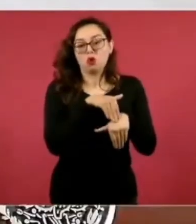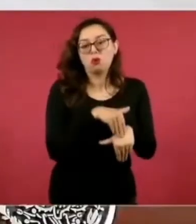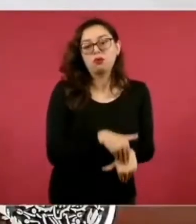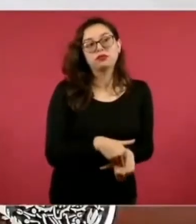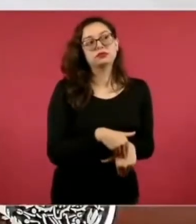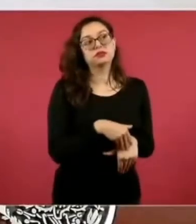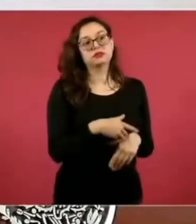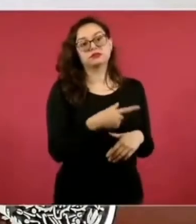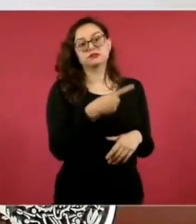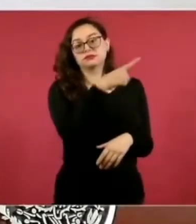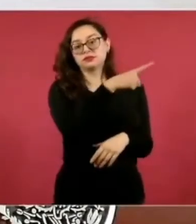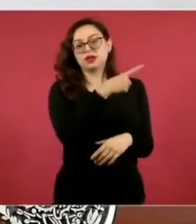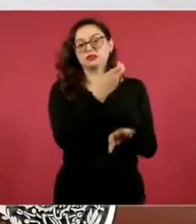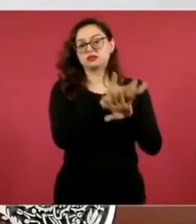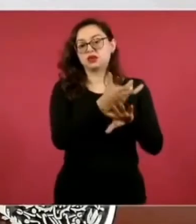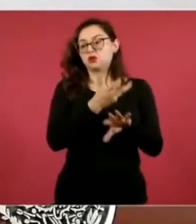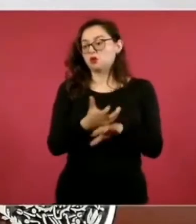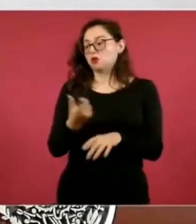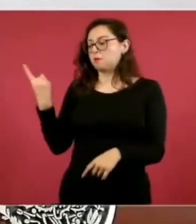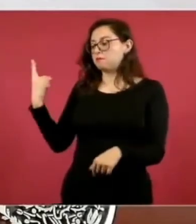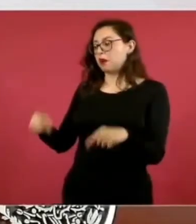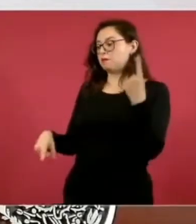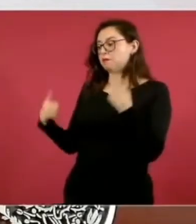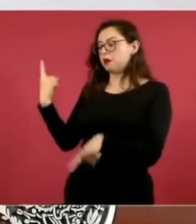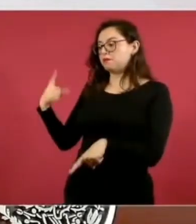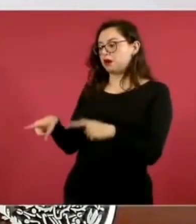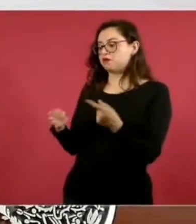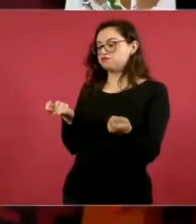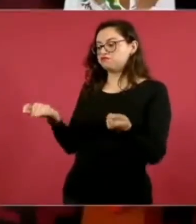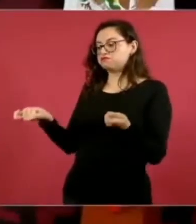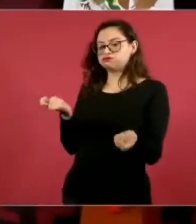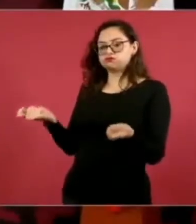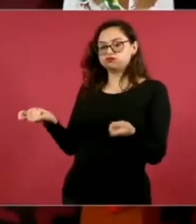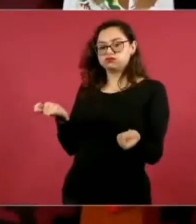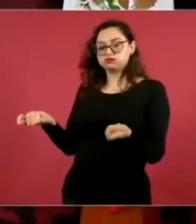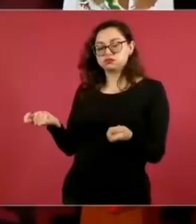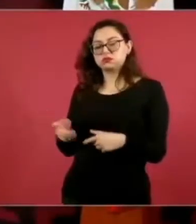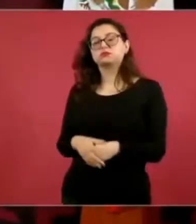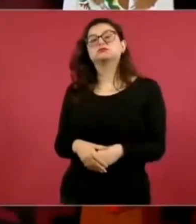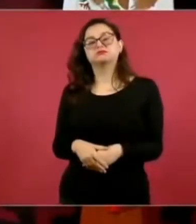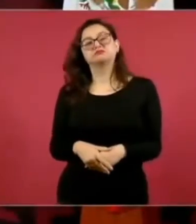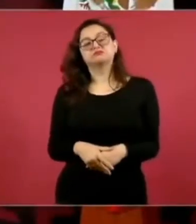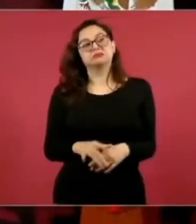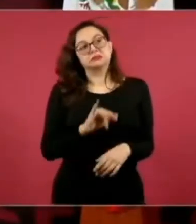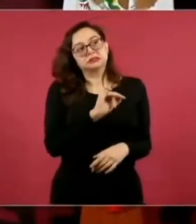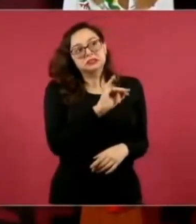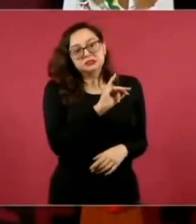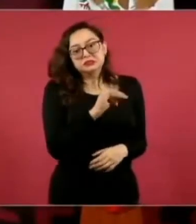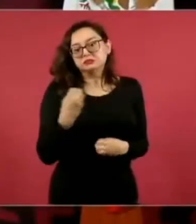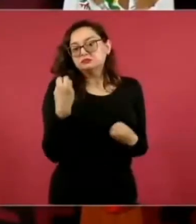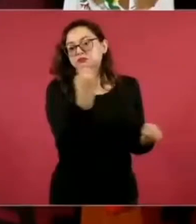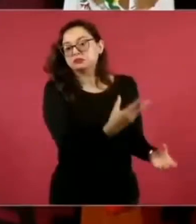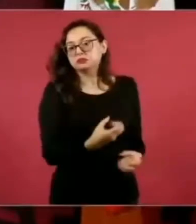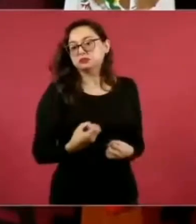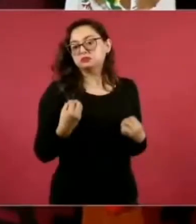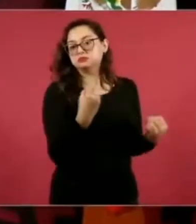alineados, sometidos, sobre todo en lo relacionado con política económica.